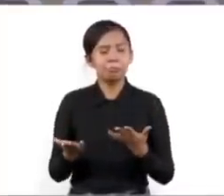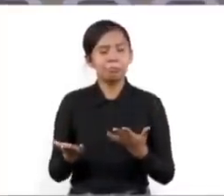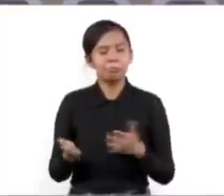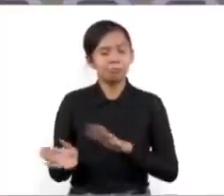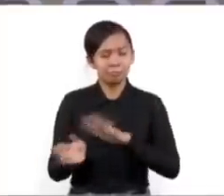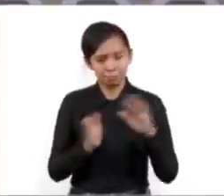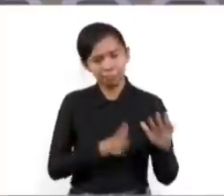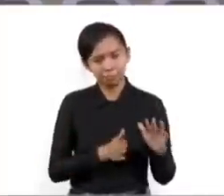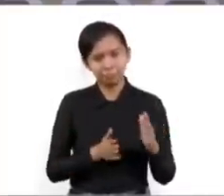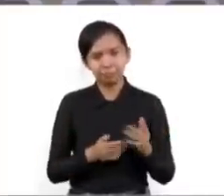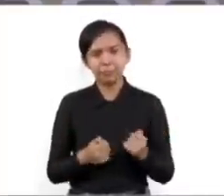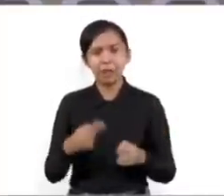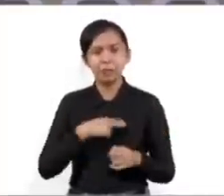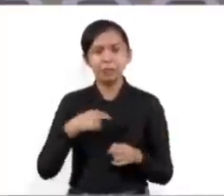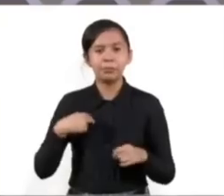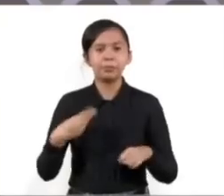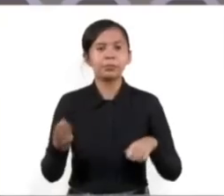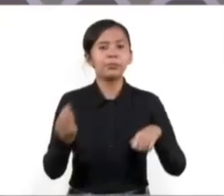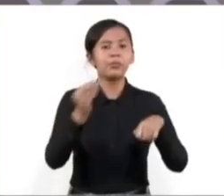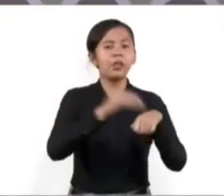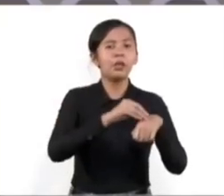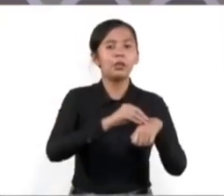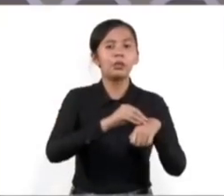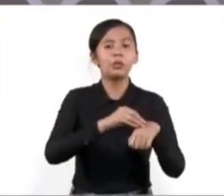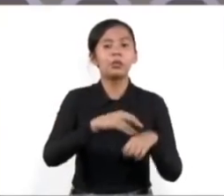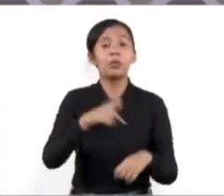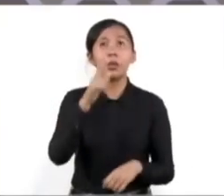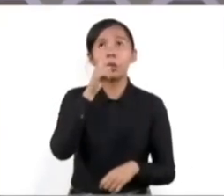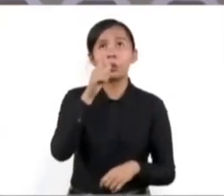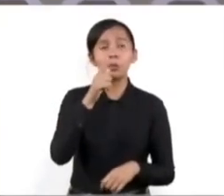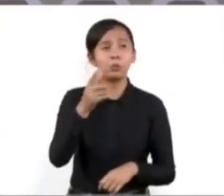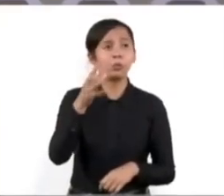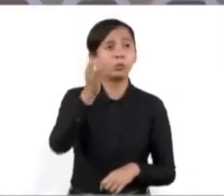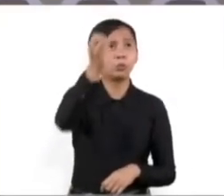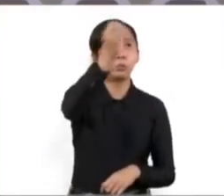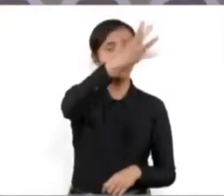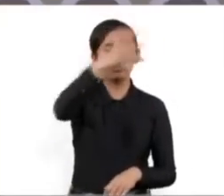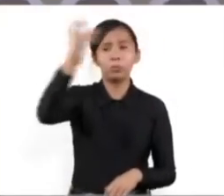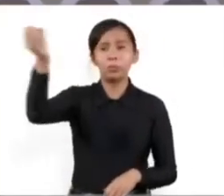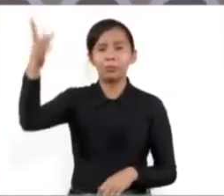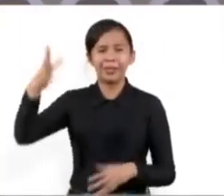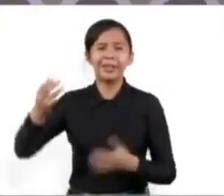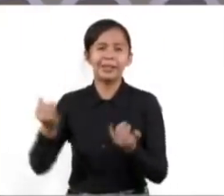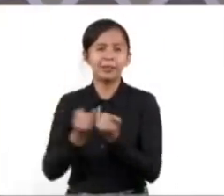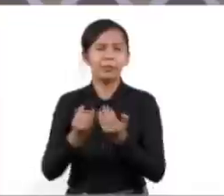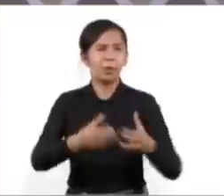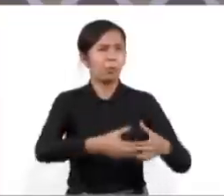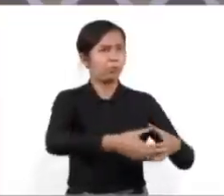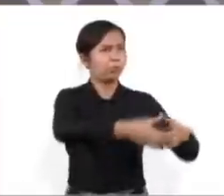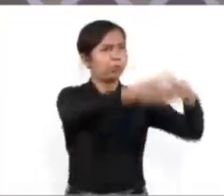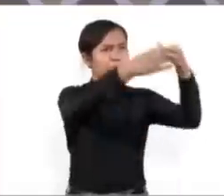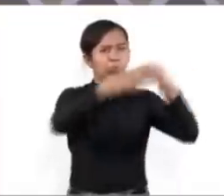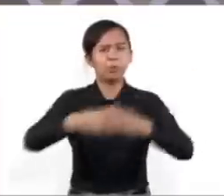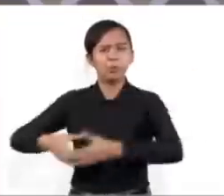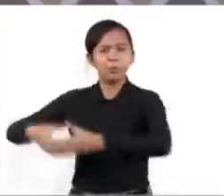se instalaron 93 luminarias, ya les rehabilitamos el superposte y toda la parte